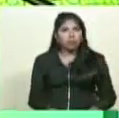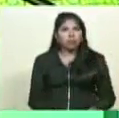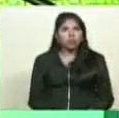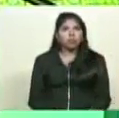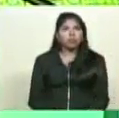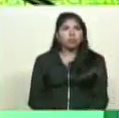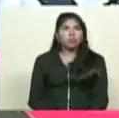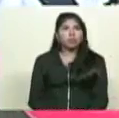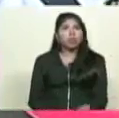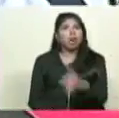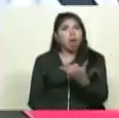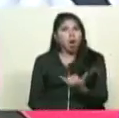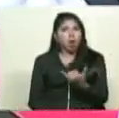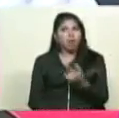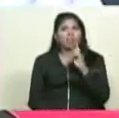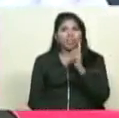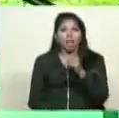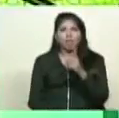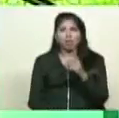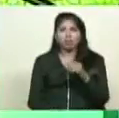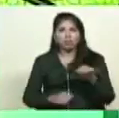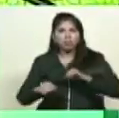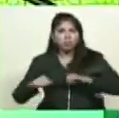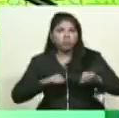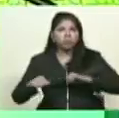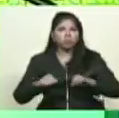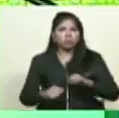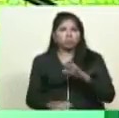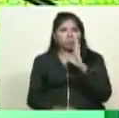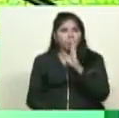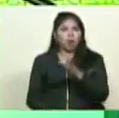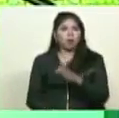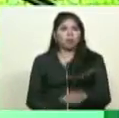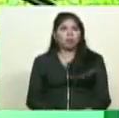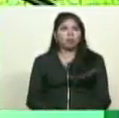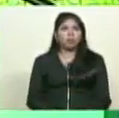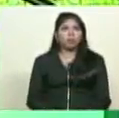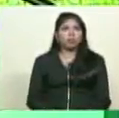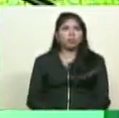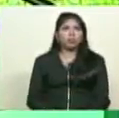Ahora se trata de ir a la práctica, desde ya.